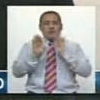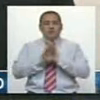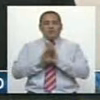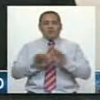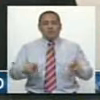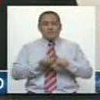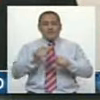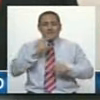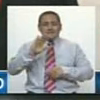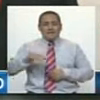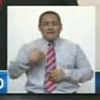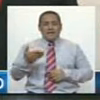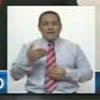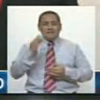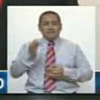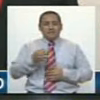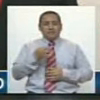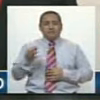ejemplo, si existen